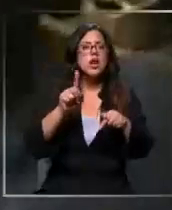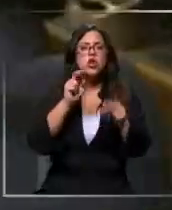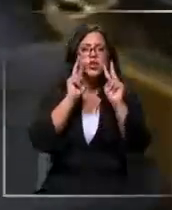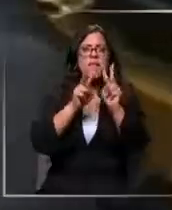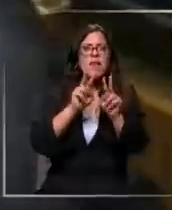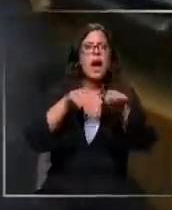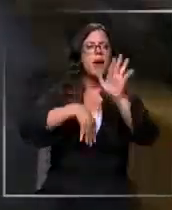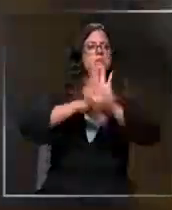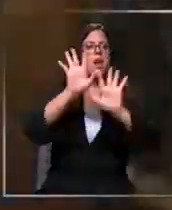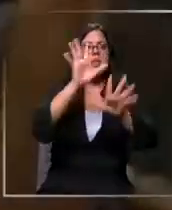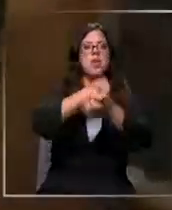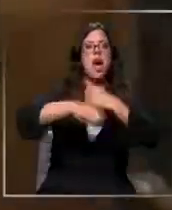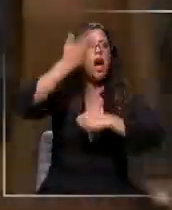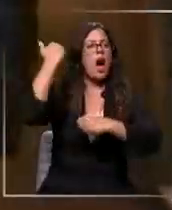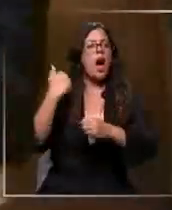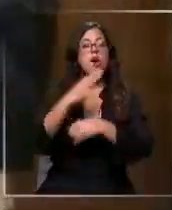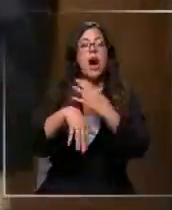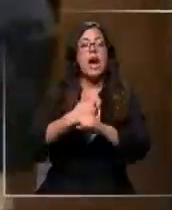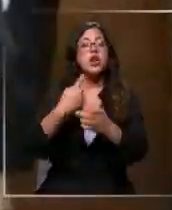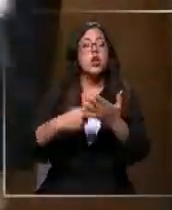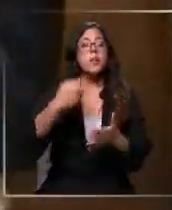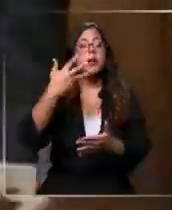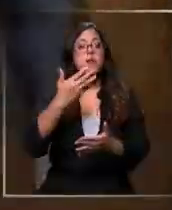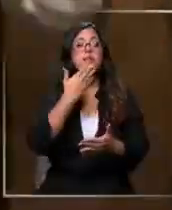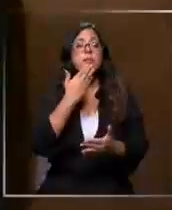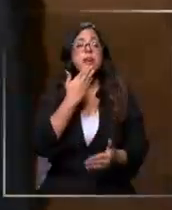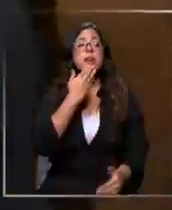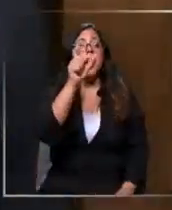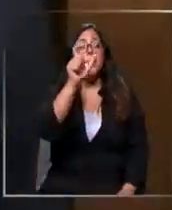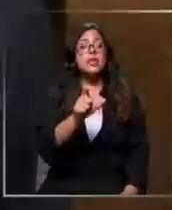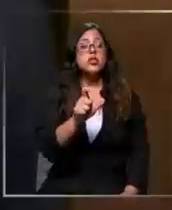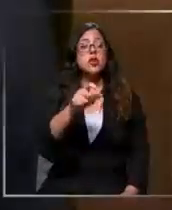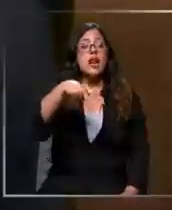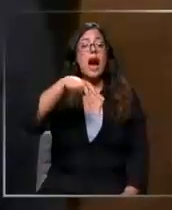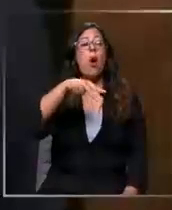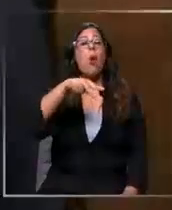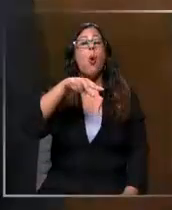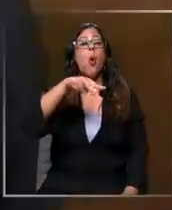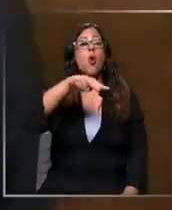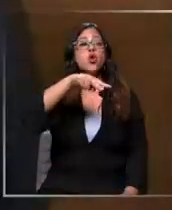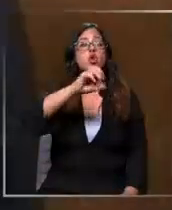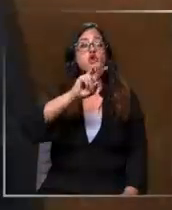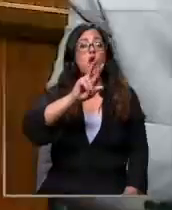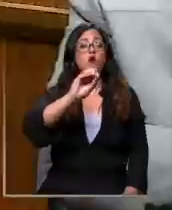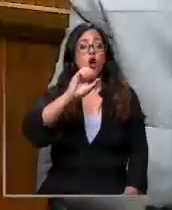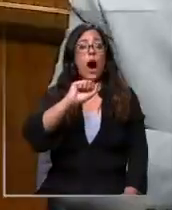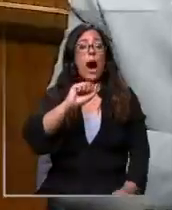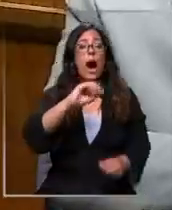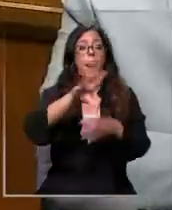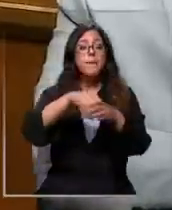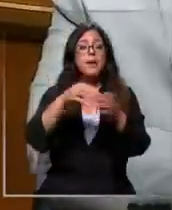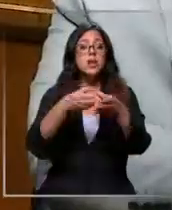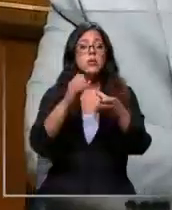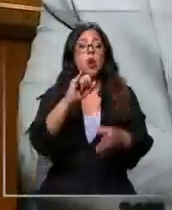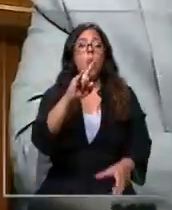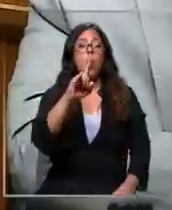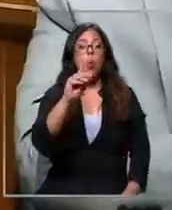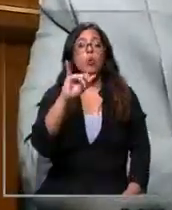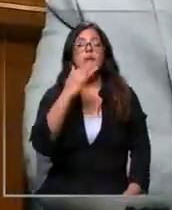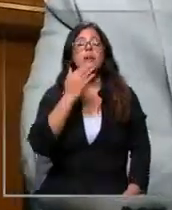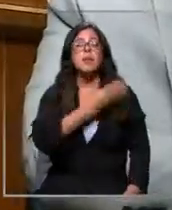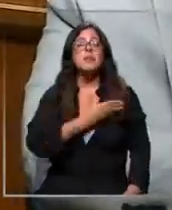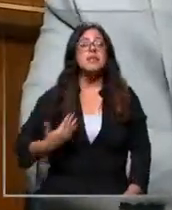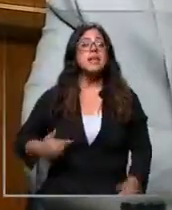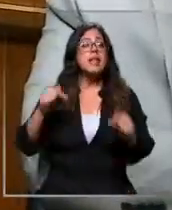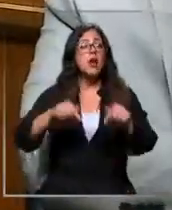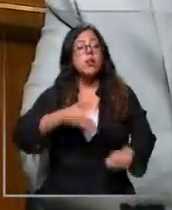de una década, cuando en 2009 el también UDI Jovino Novoa fue elegido para encabezar la mesa. En su primer discurso, el nuevo